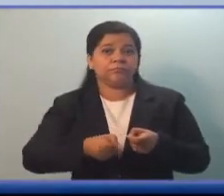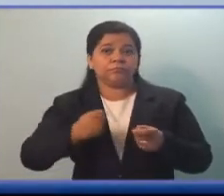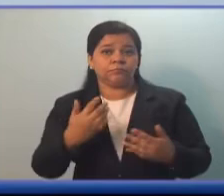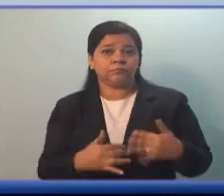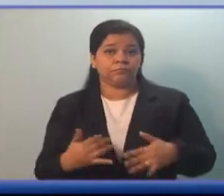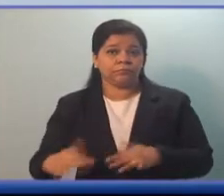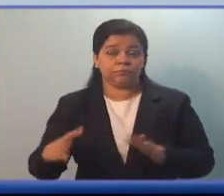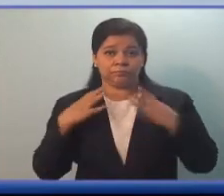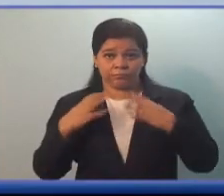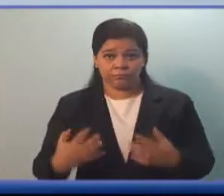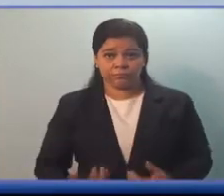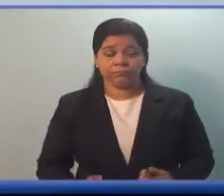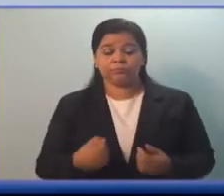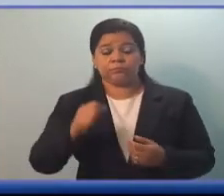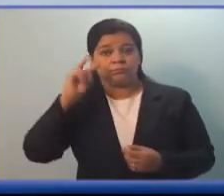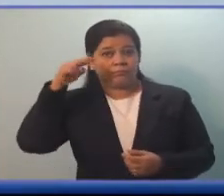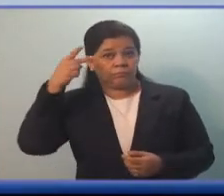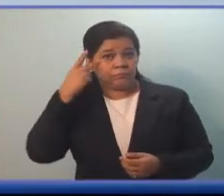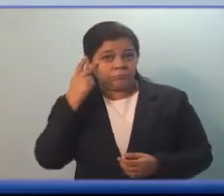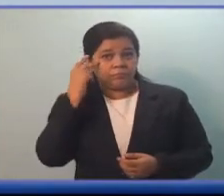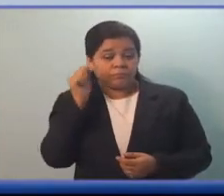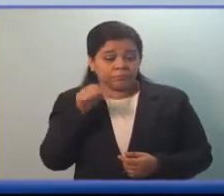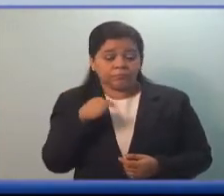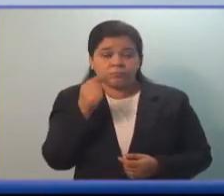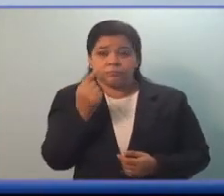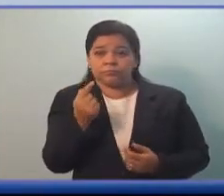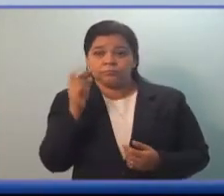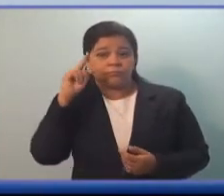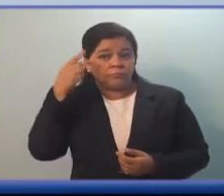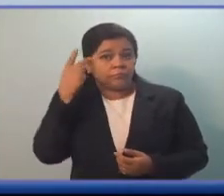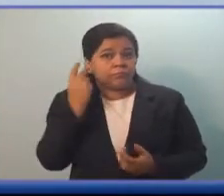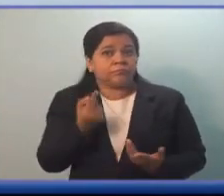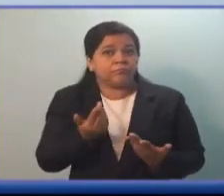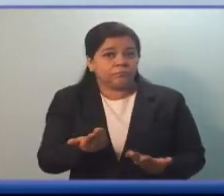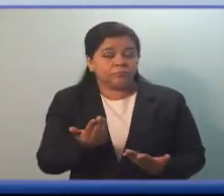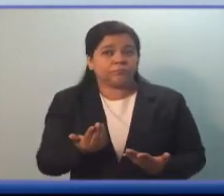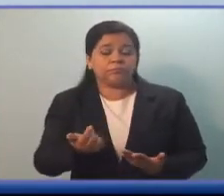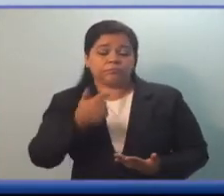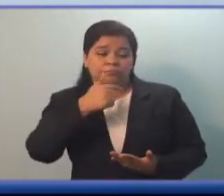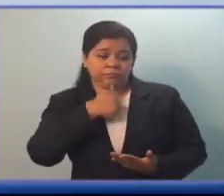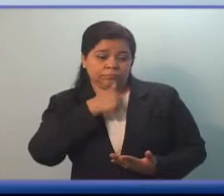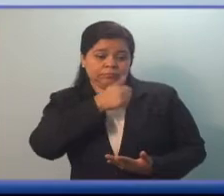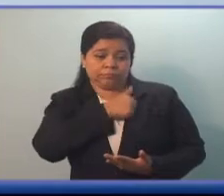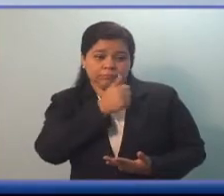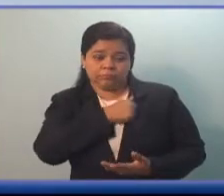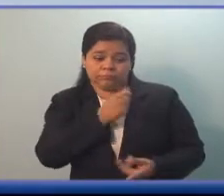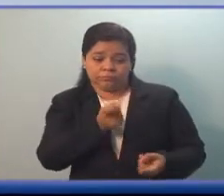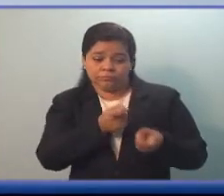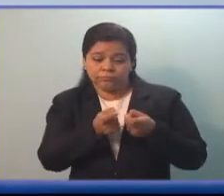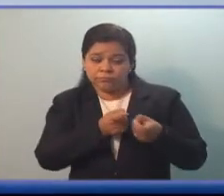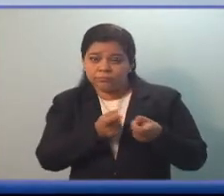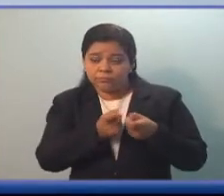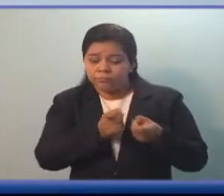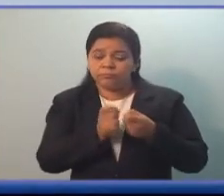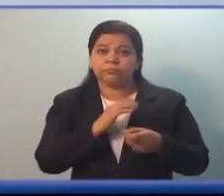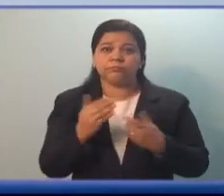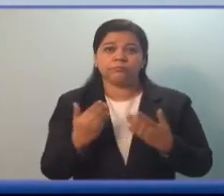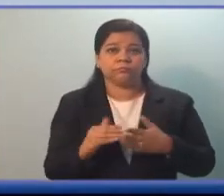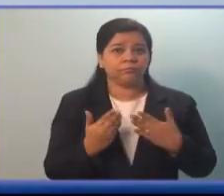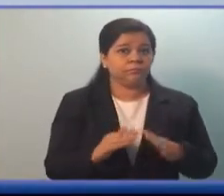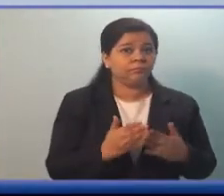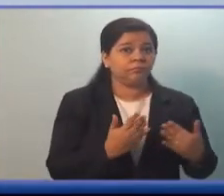que el ombudsman es un contralor de la actividad del Estado, implica que me correspondía controlar precisamente las